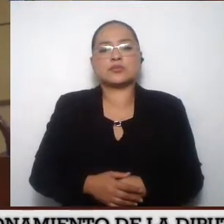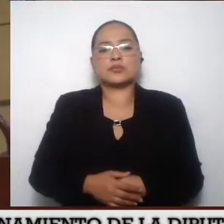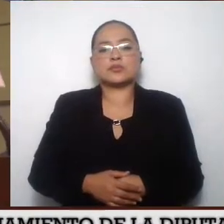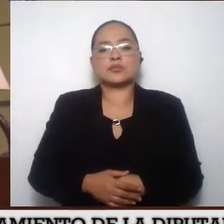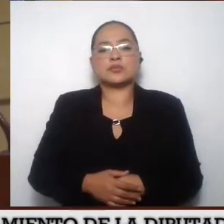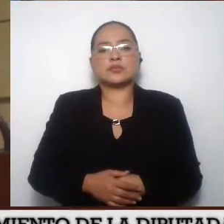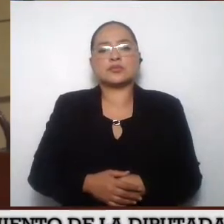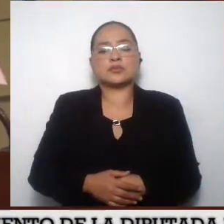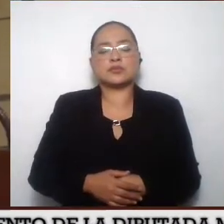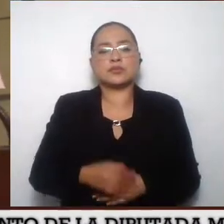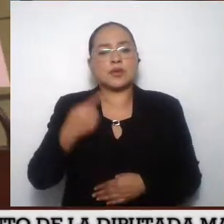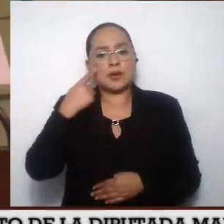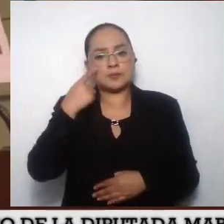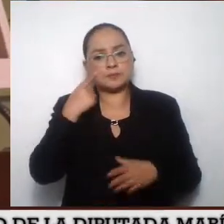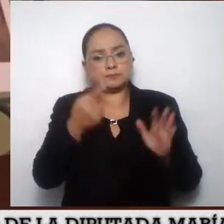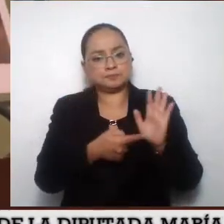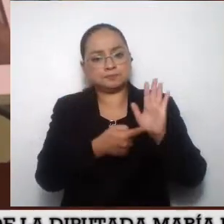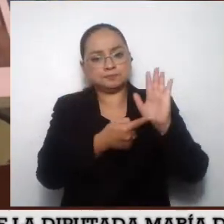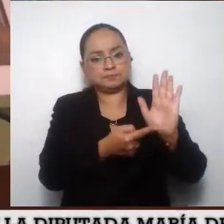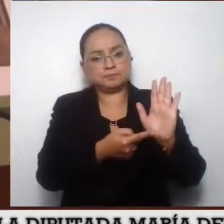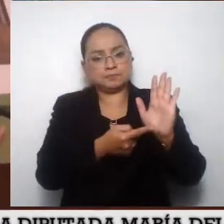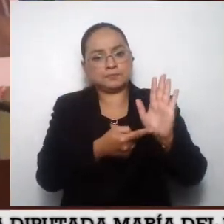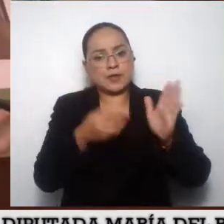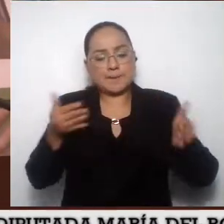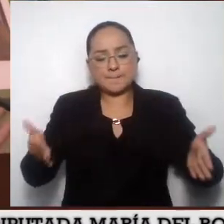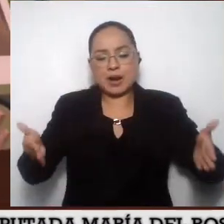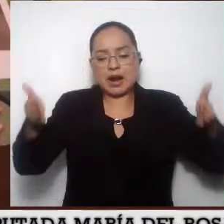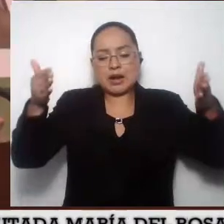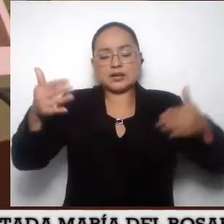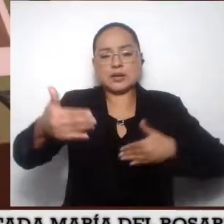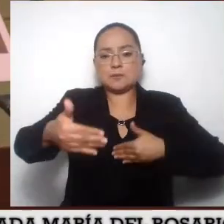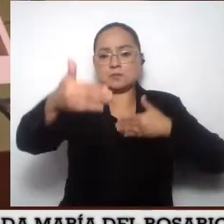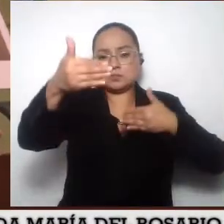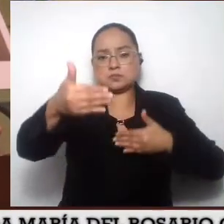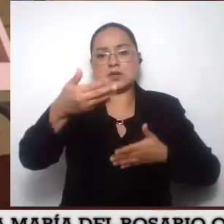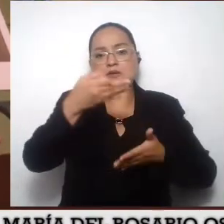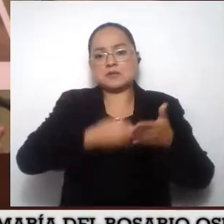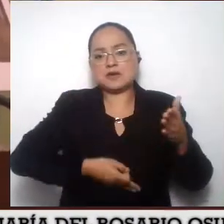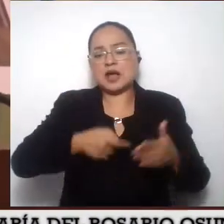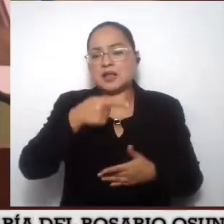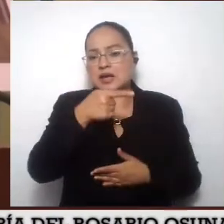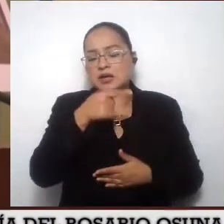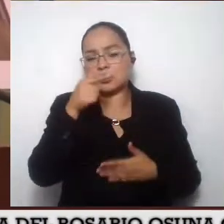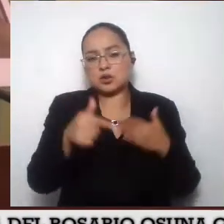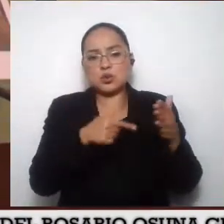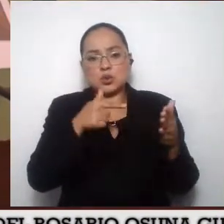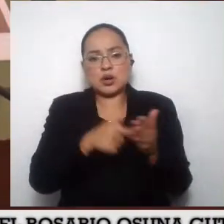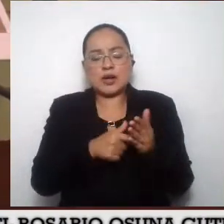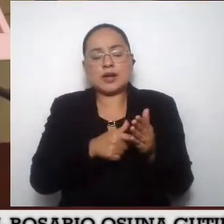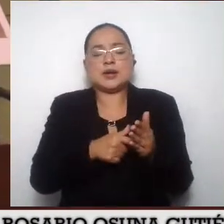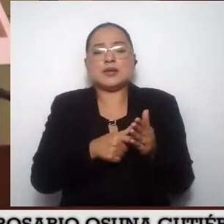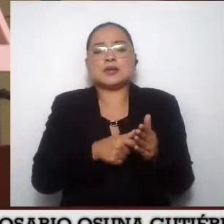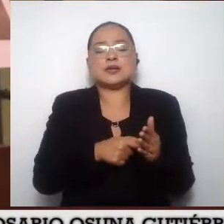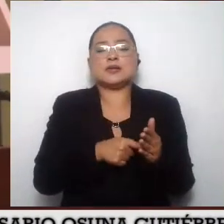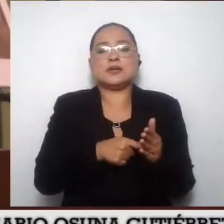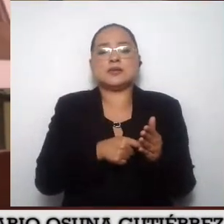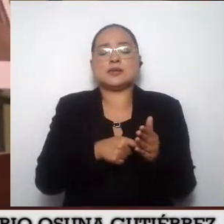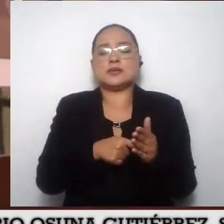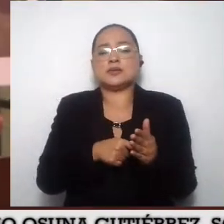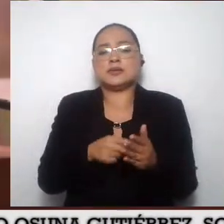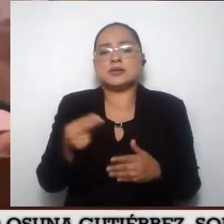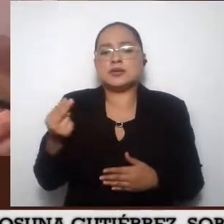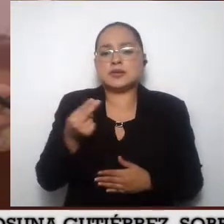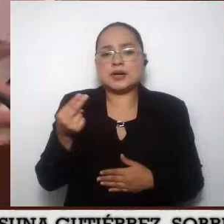Aquí les muestro la barda. En esta parte de la barda que estoy mostrando, se necesita la